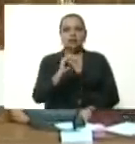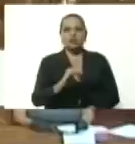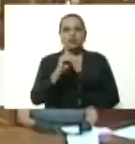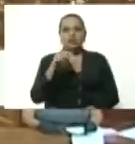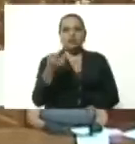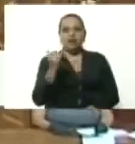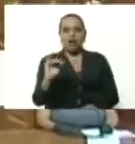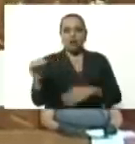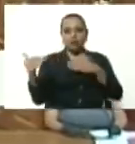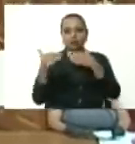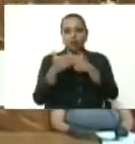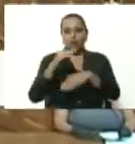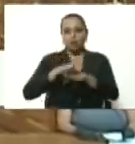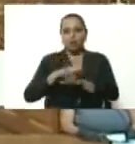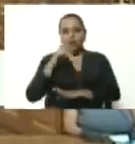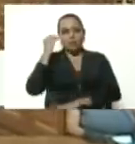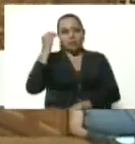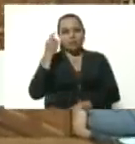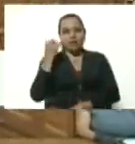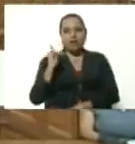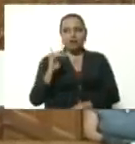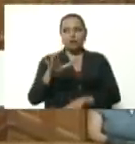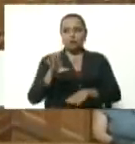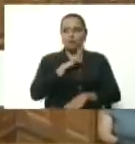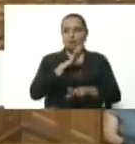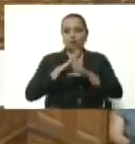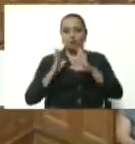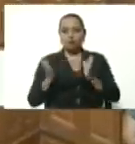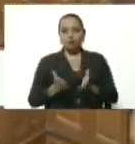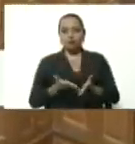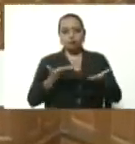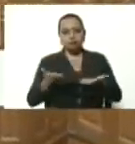por quienes se creen dueños del mundo. Adelante, compatriota.